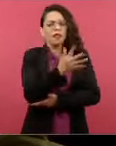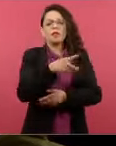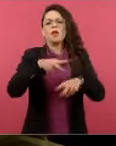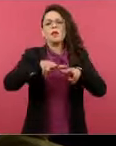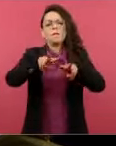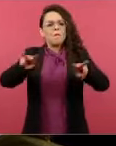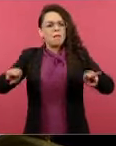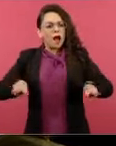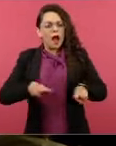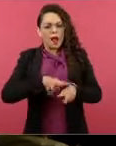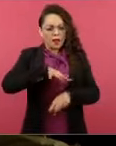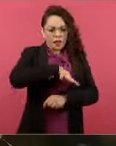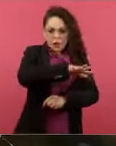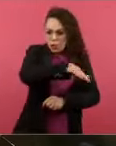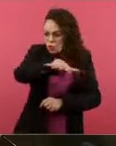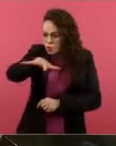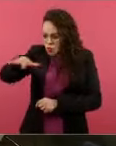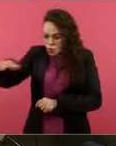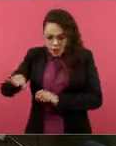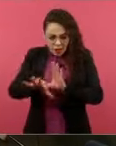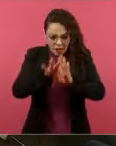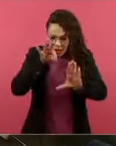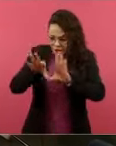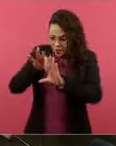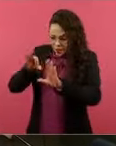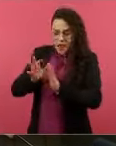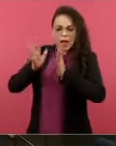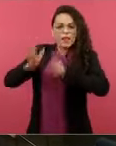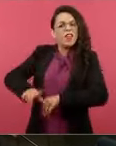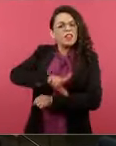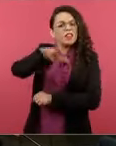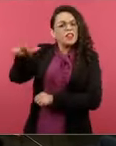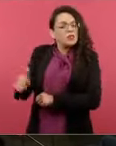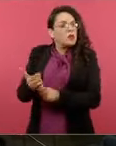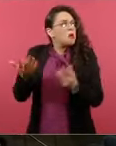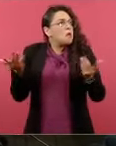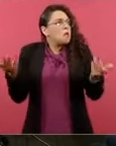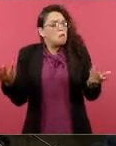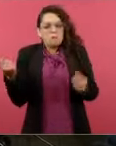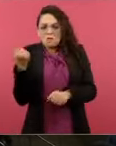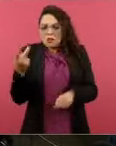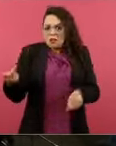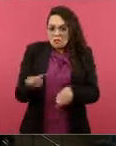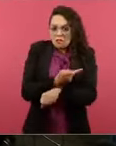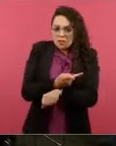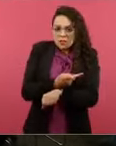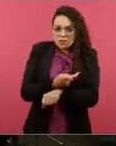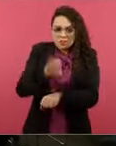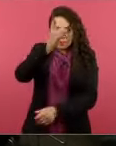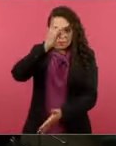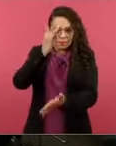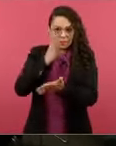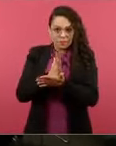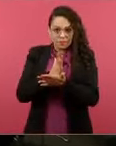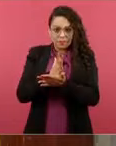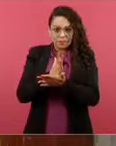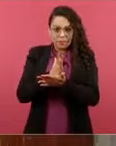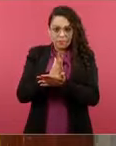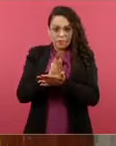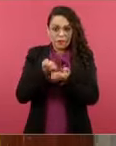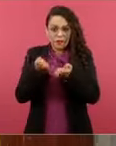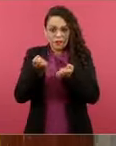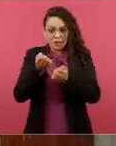Pero ahora, ¿qué va a pasar? Que nuestros niños adivinen qué. No tienen solo un ejercicio para practicar la simetría central y